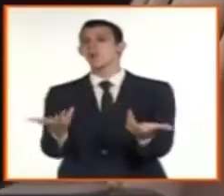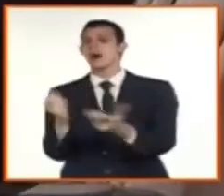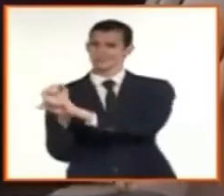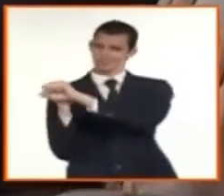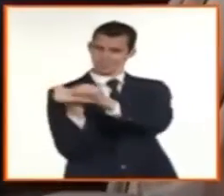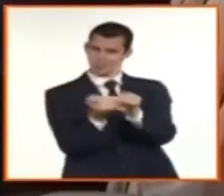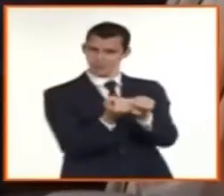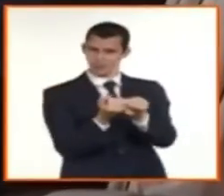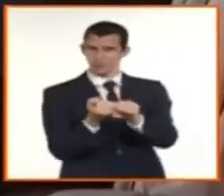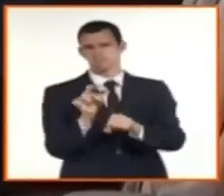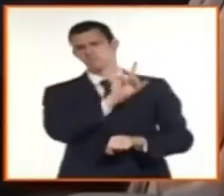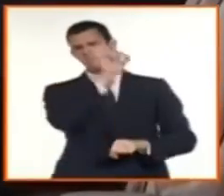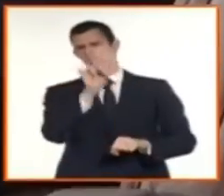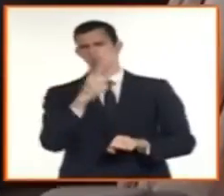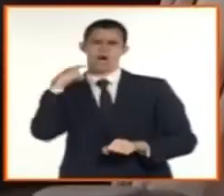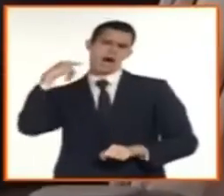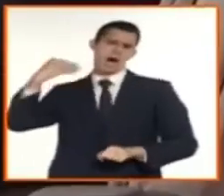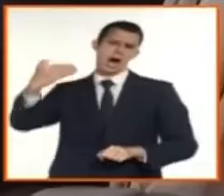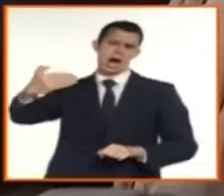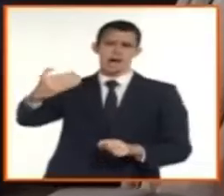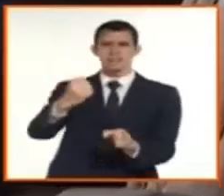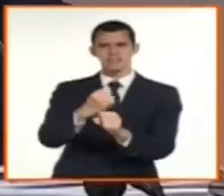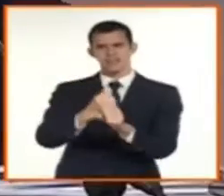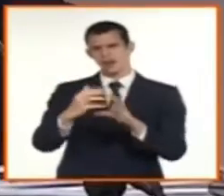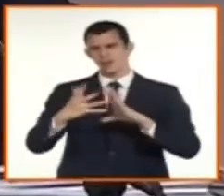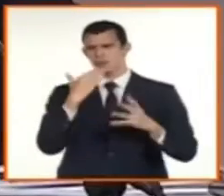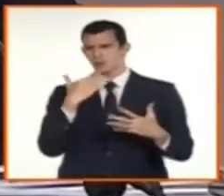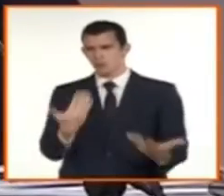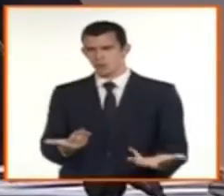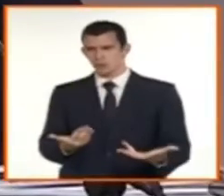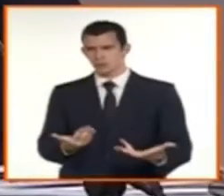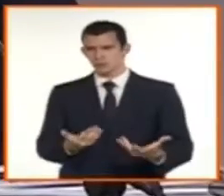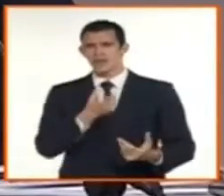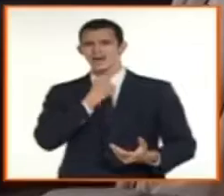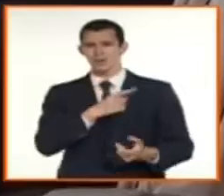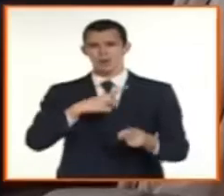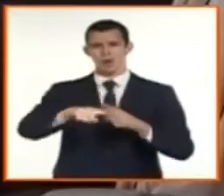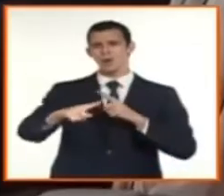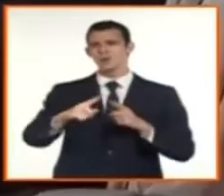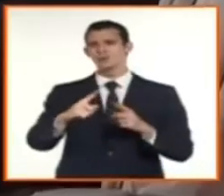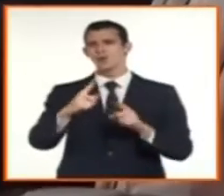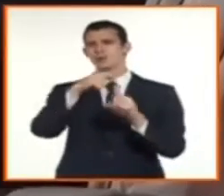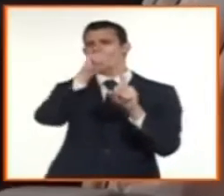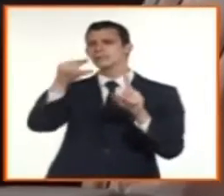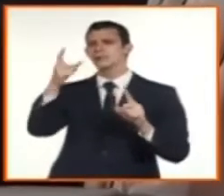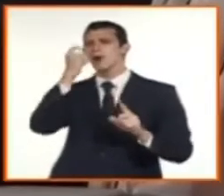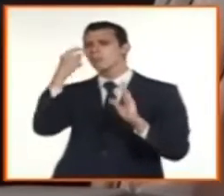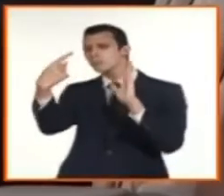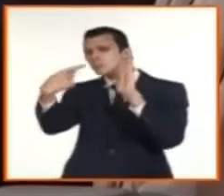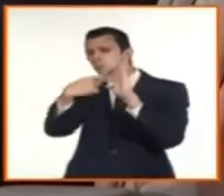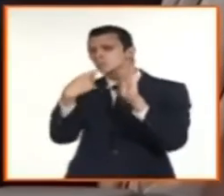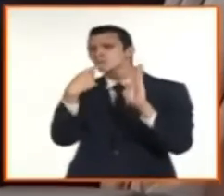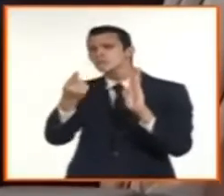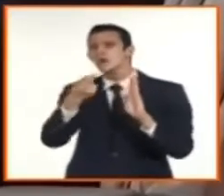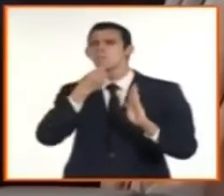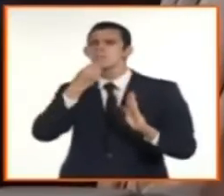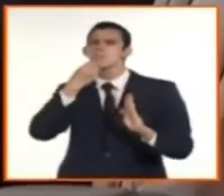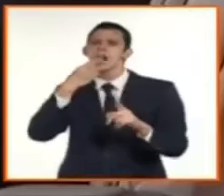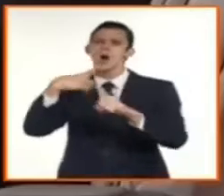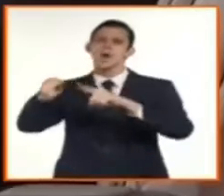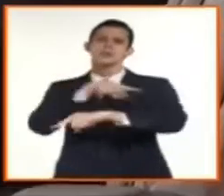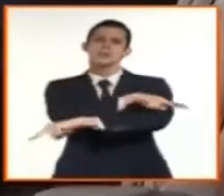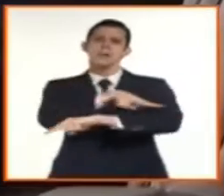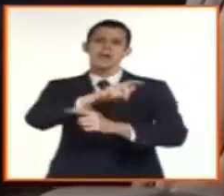se ha hablado es el tema de la contratación de peloteros cubanos en el exterior como sigue ese proceso cuáles son las proyecciones